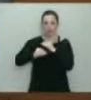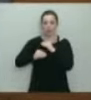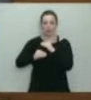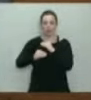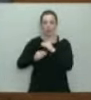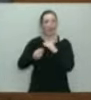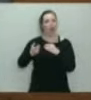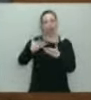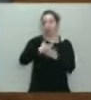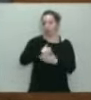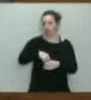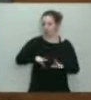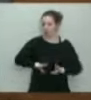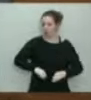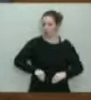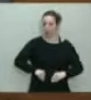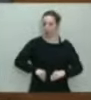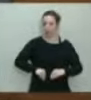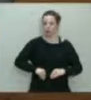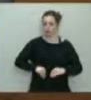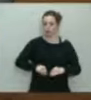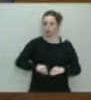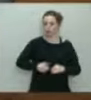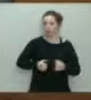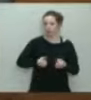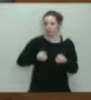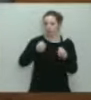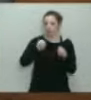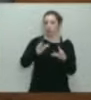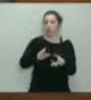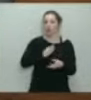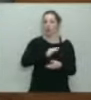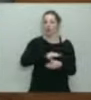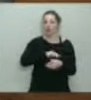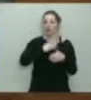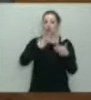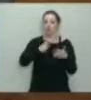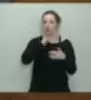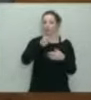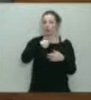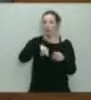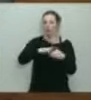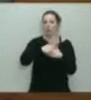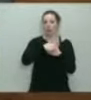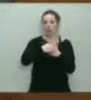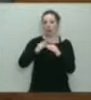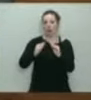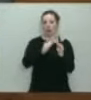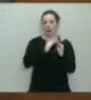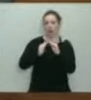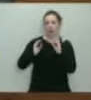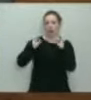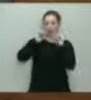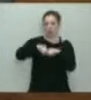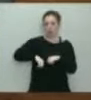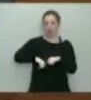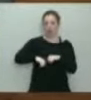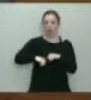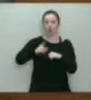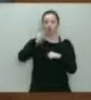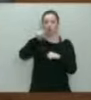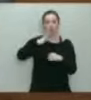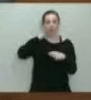aceptado y en número muy amplio, lo cual quiere decir que ha habido una voluntad de acuerdo en la configuración final de la ley. Es cierto